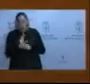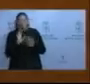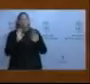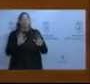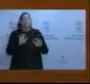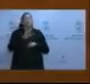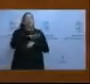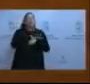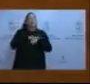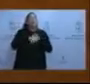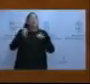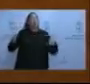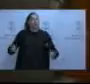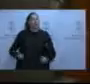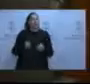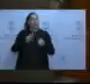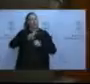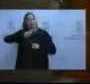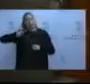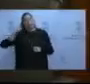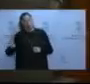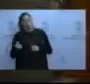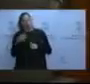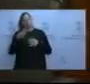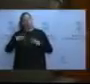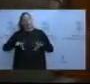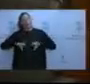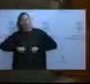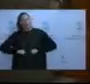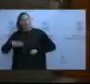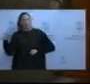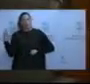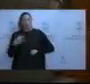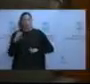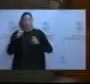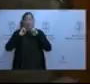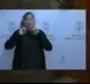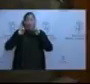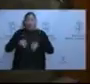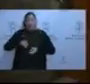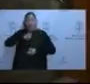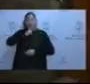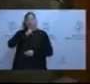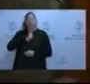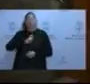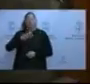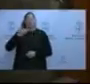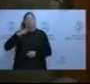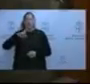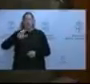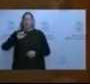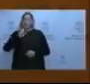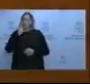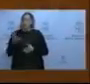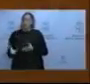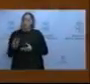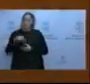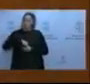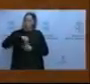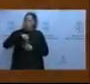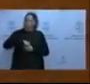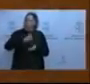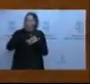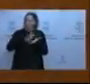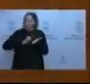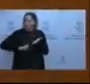otro tipo de actuaciones que yo creo que cabrían. Y en el caso de la Fundación Barredo, en concreto, dada la gravedad del contenido del informe, lo que pedimos